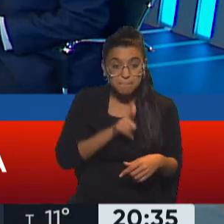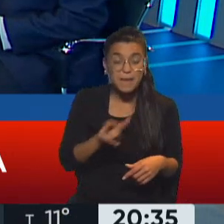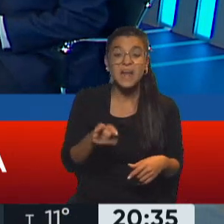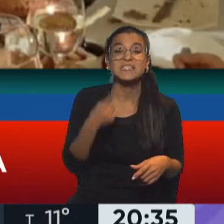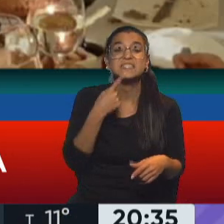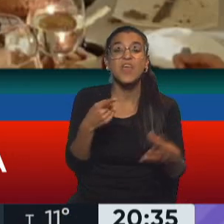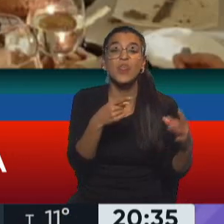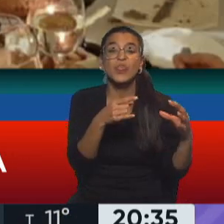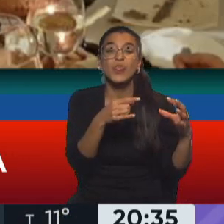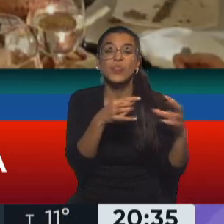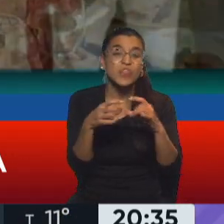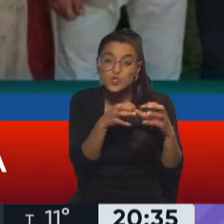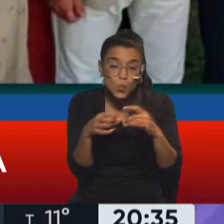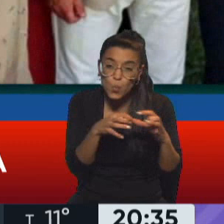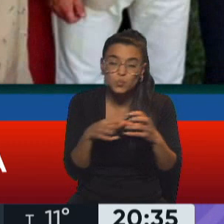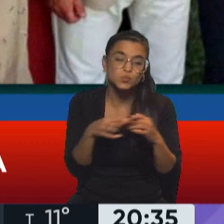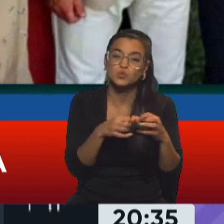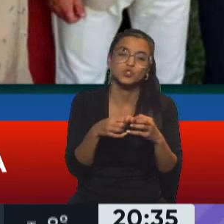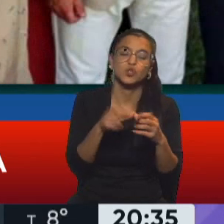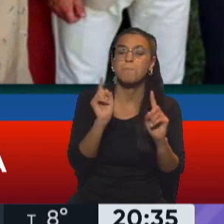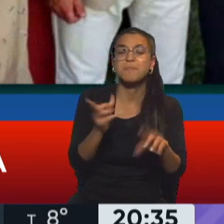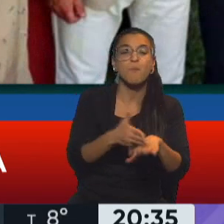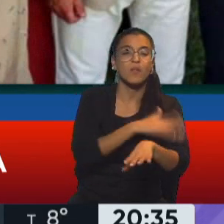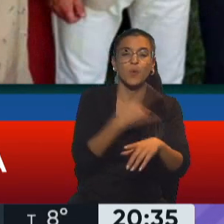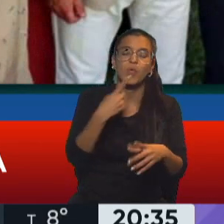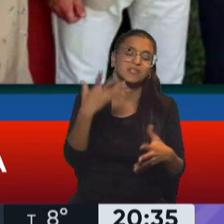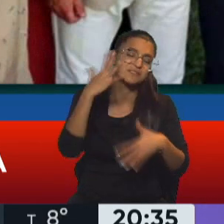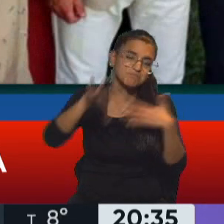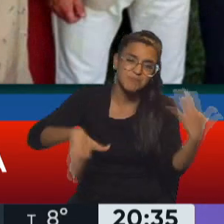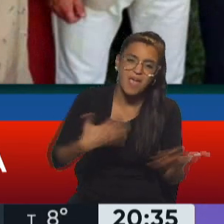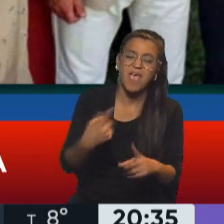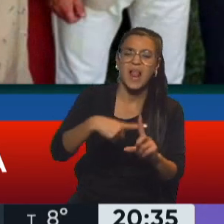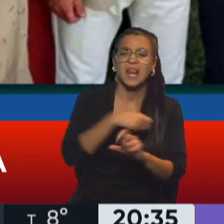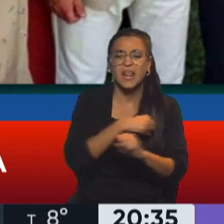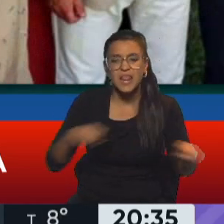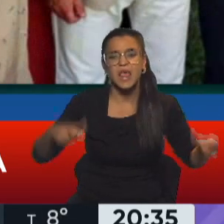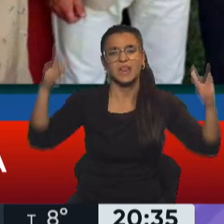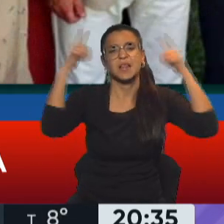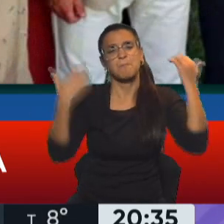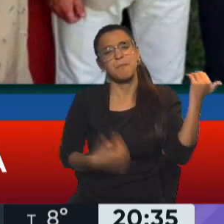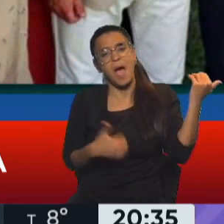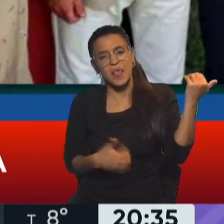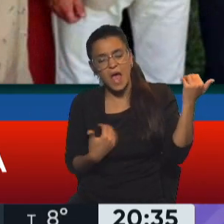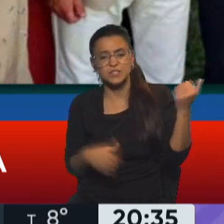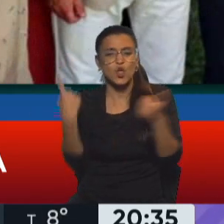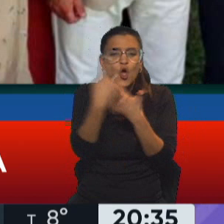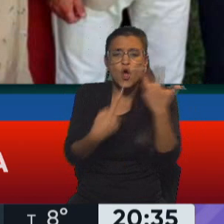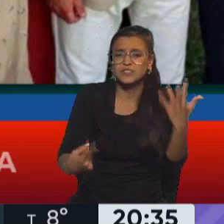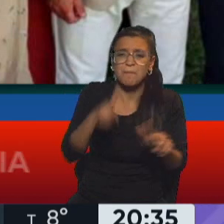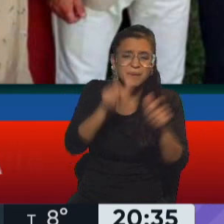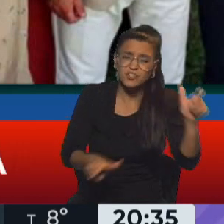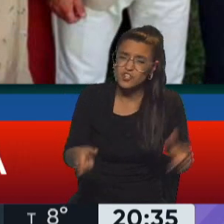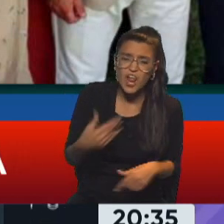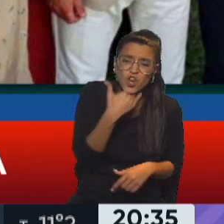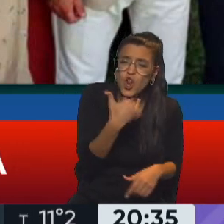esa discusión se embarra, como vos decís, y aparece Lirita y los mariachis, y todas cosas que a la gente no le importa a